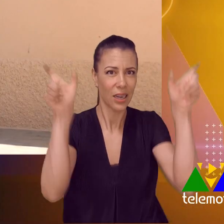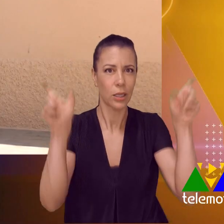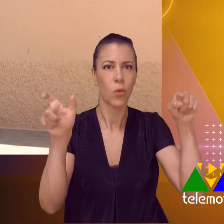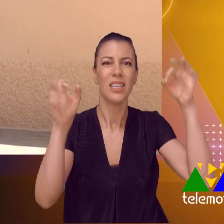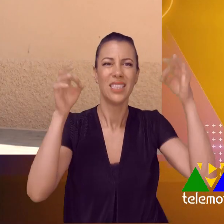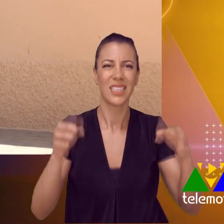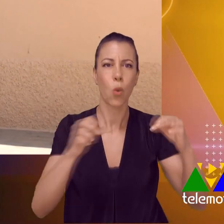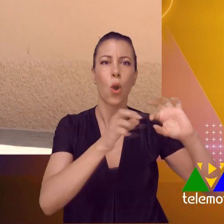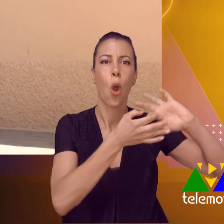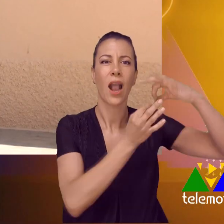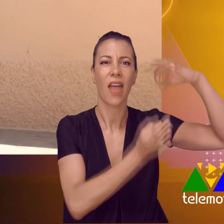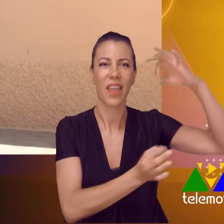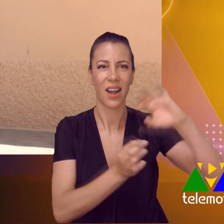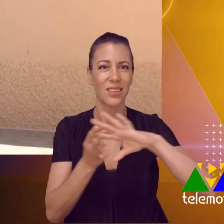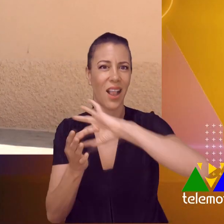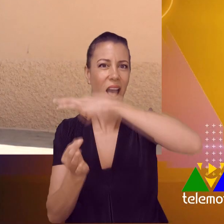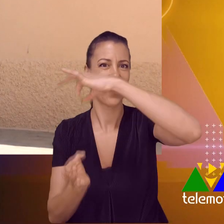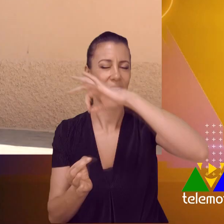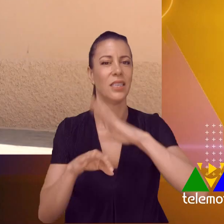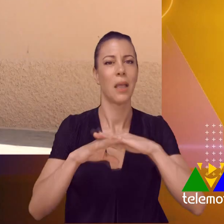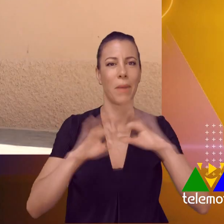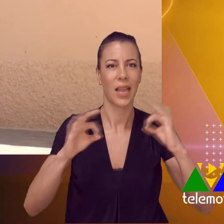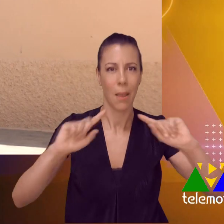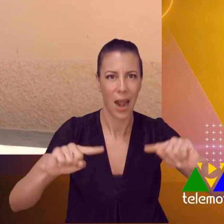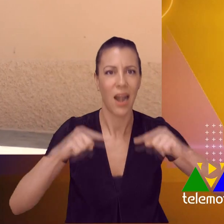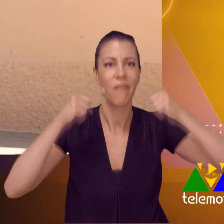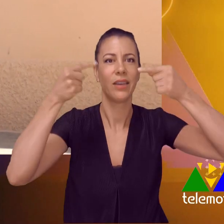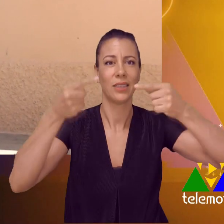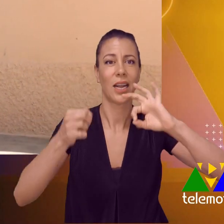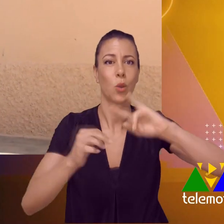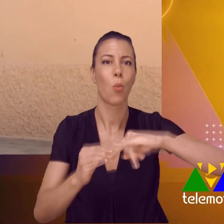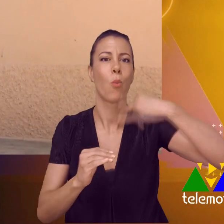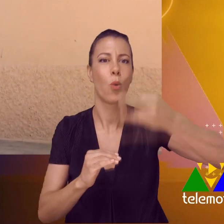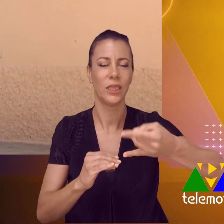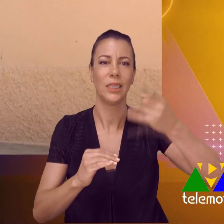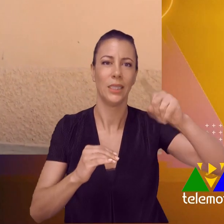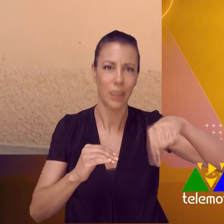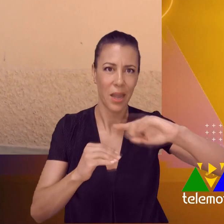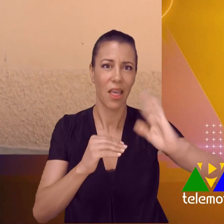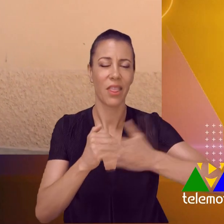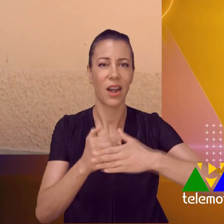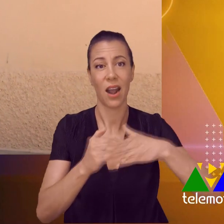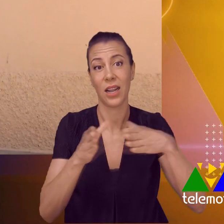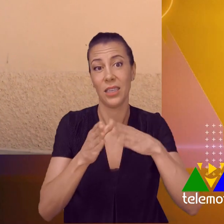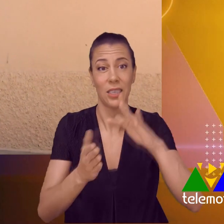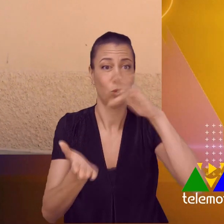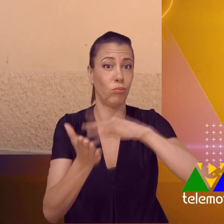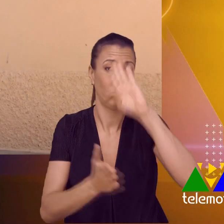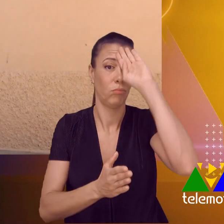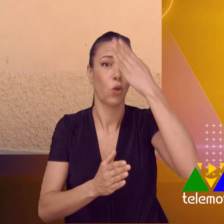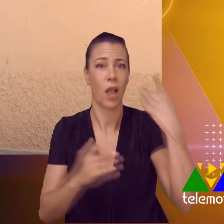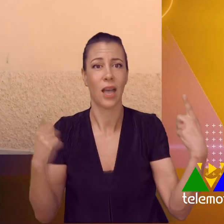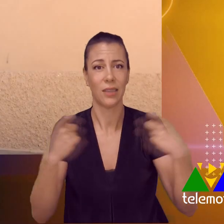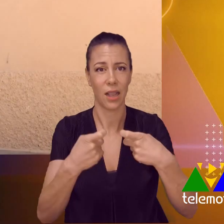cadenas del puente levadizo para levantar el puente levadizo y cerrar la iglesia en caso de